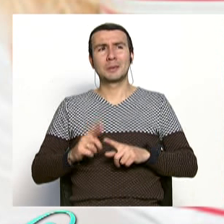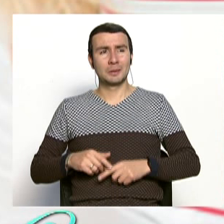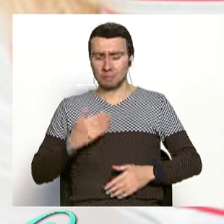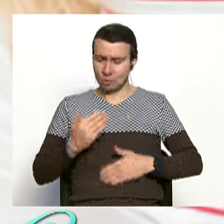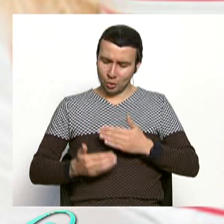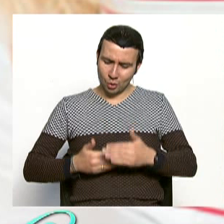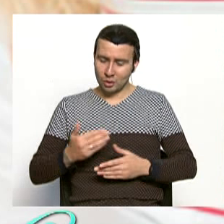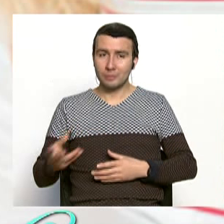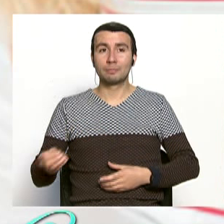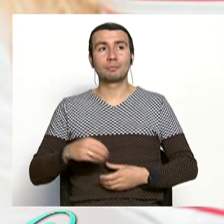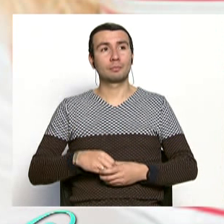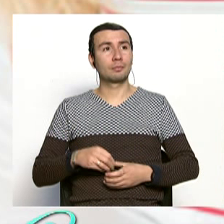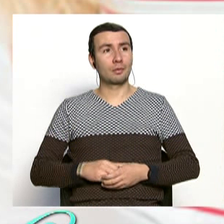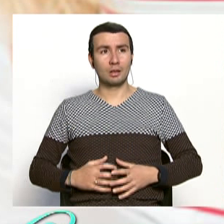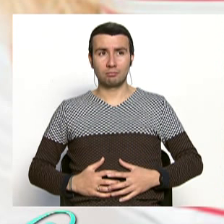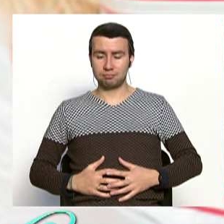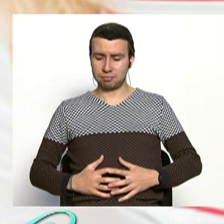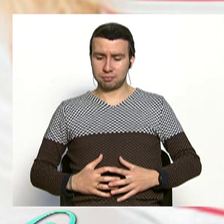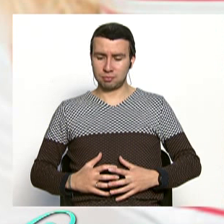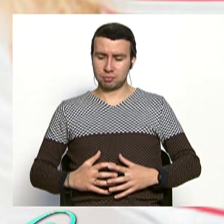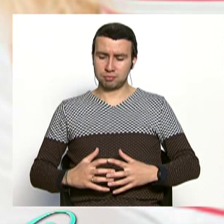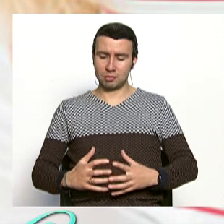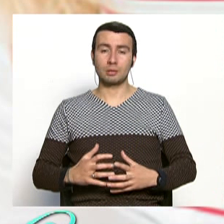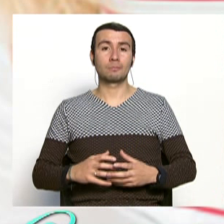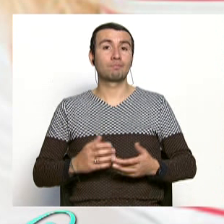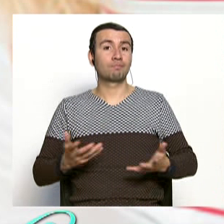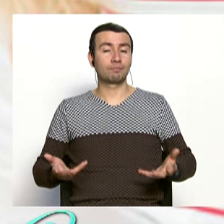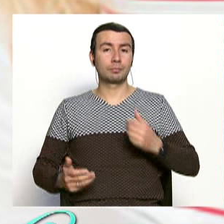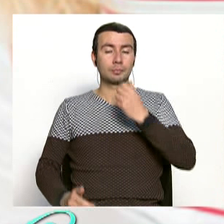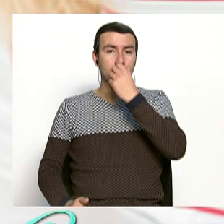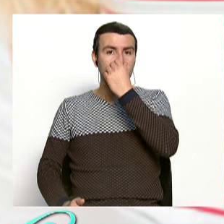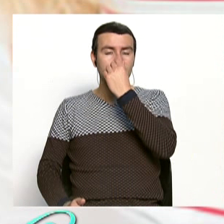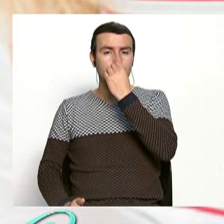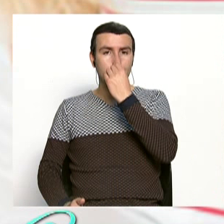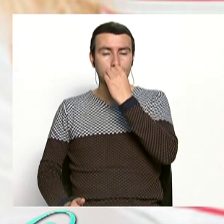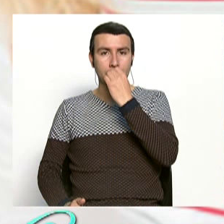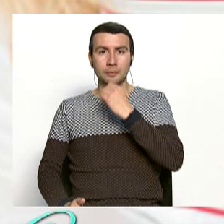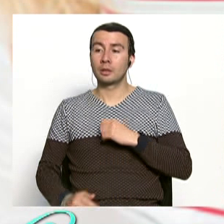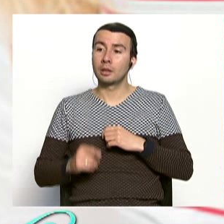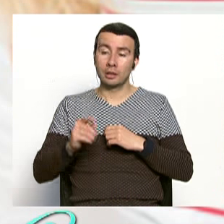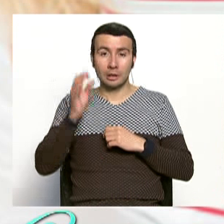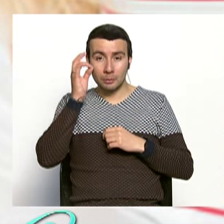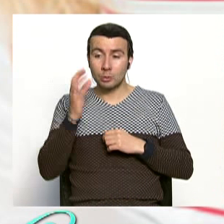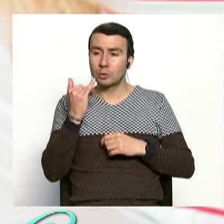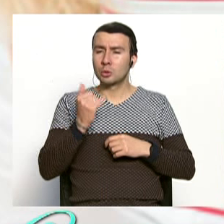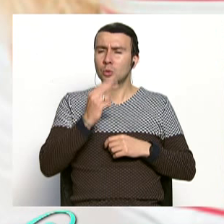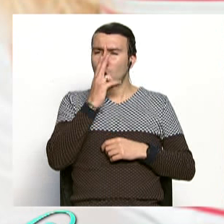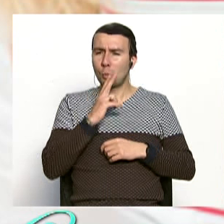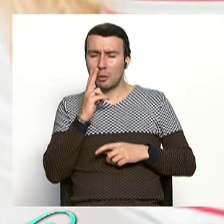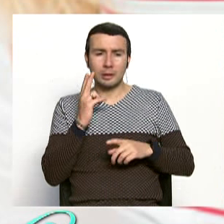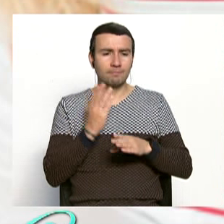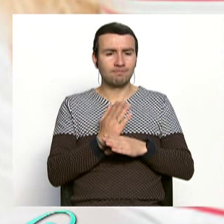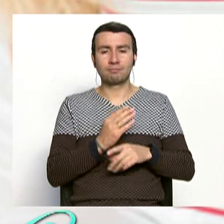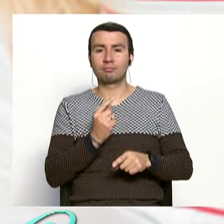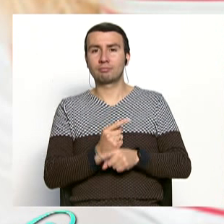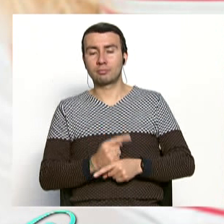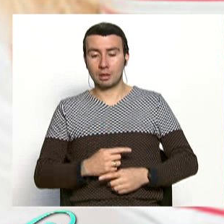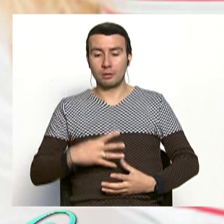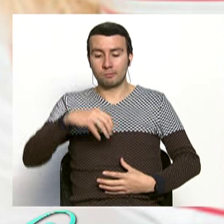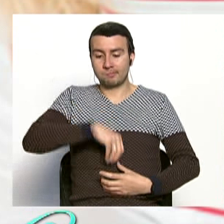procesos inflamatorios y y demás que pueden llevar a comprometer todas estas órganos y vísceras que